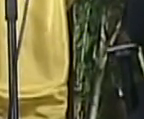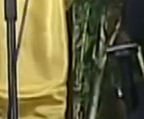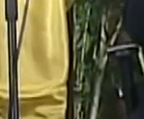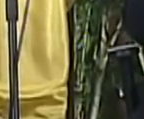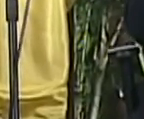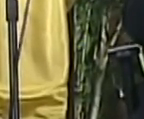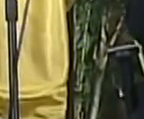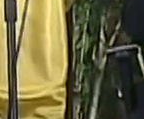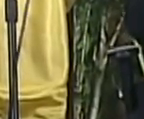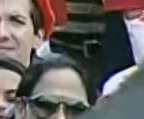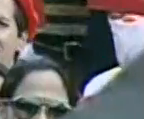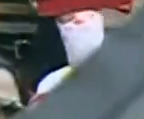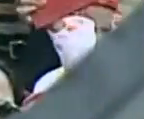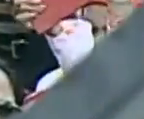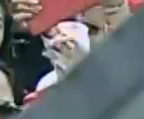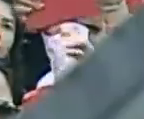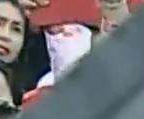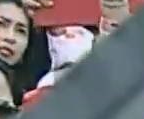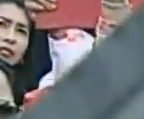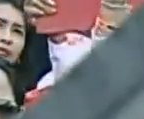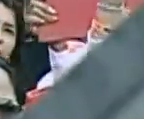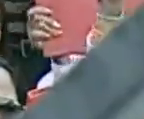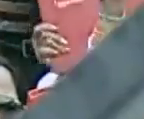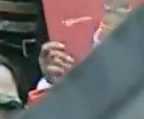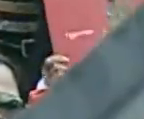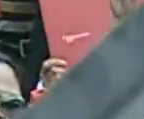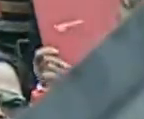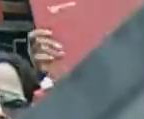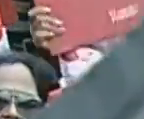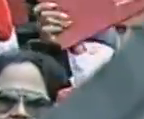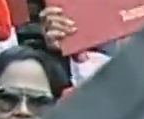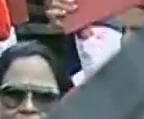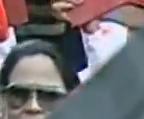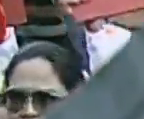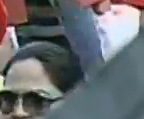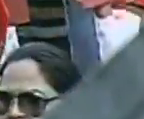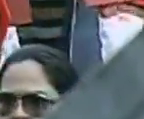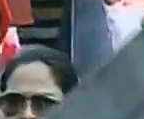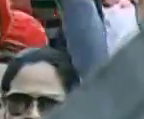Aragua. ¡Qué bonita le queda esa boina roja!